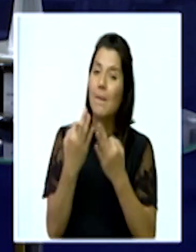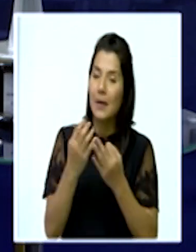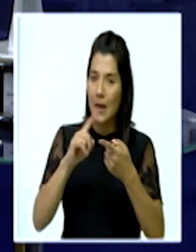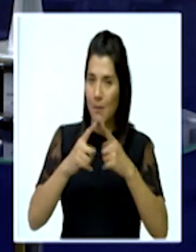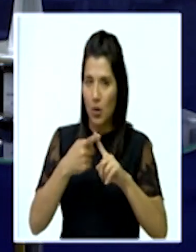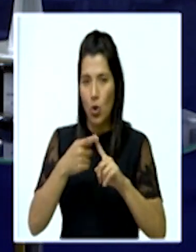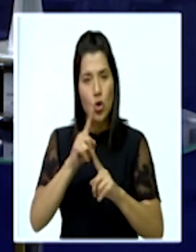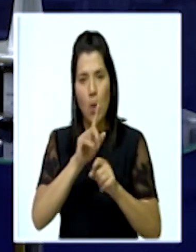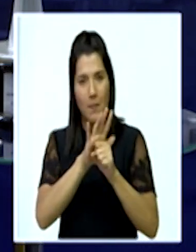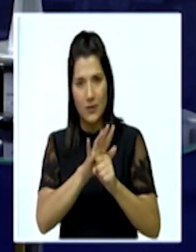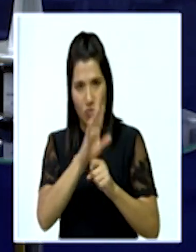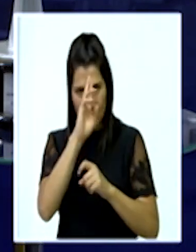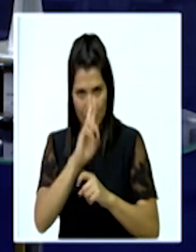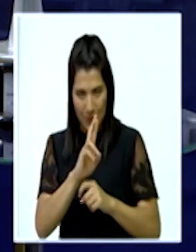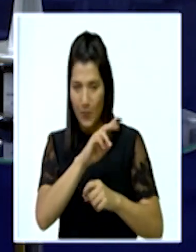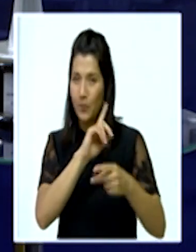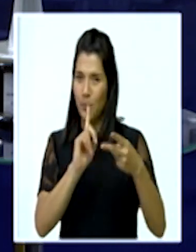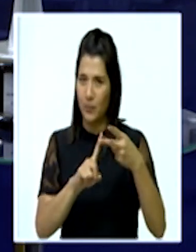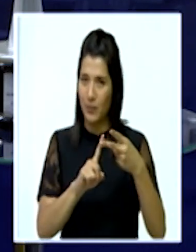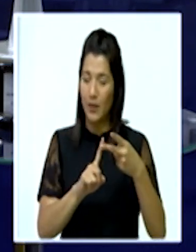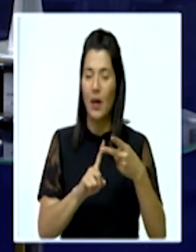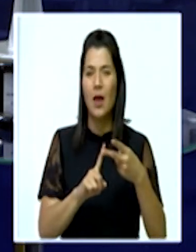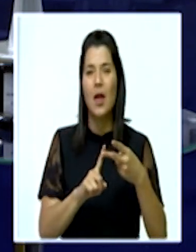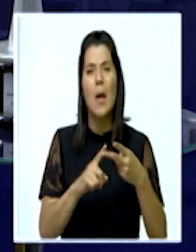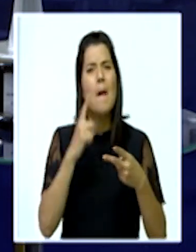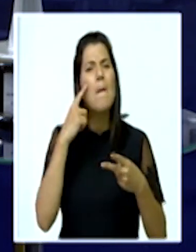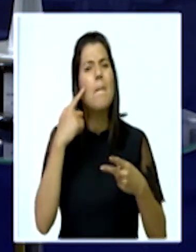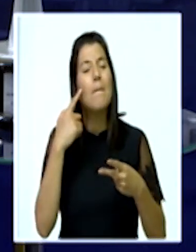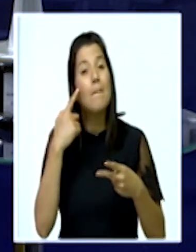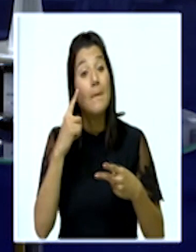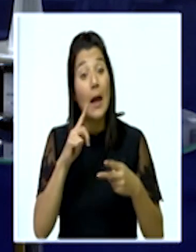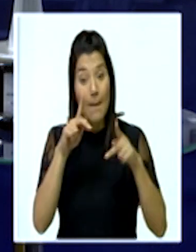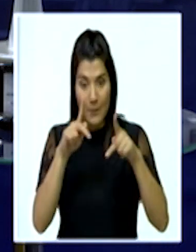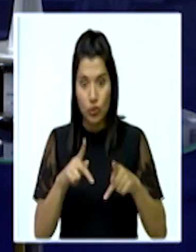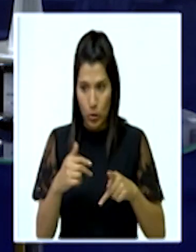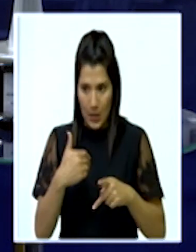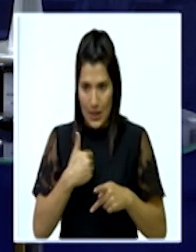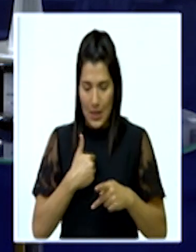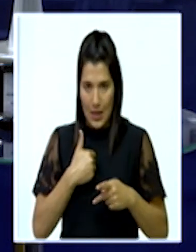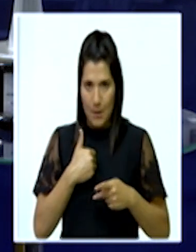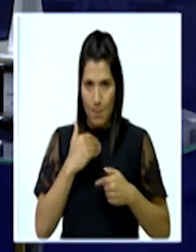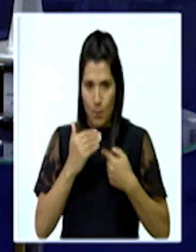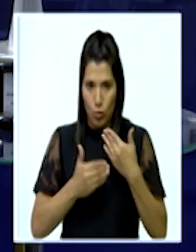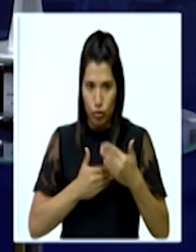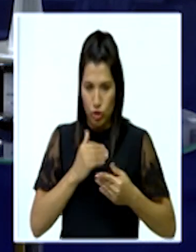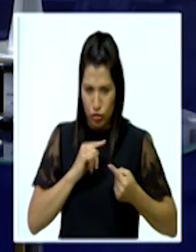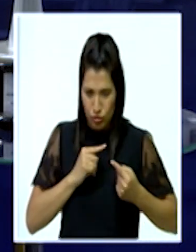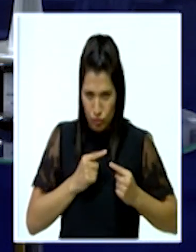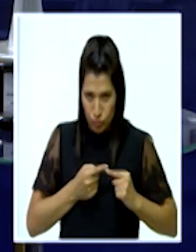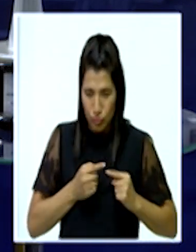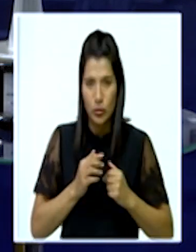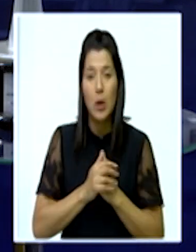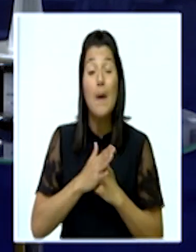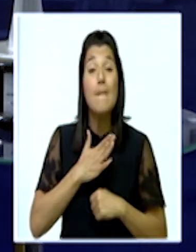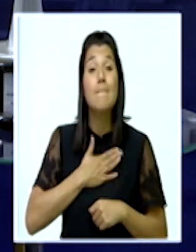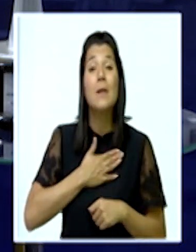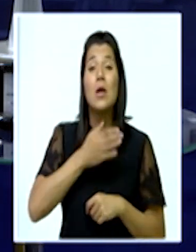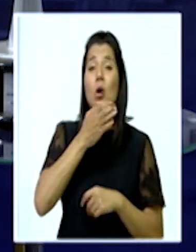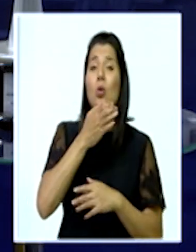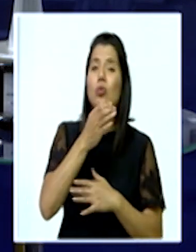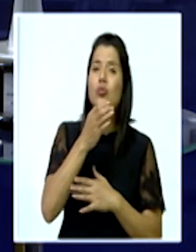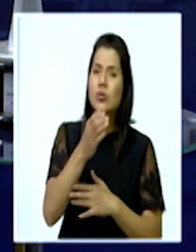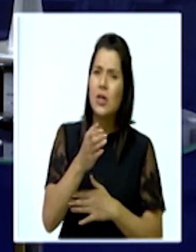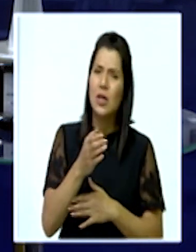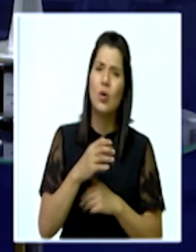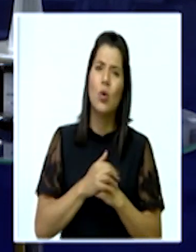y vayan al ritmo. Y lo otro que me preguntaste, para quienes son dolientes y están sufriendo eso, mi consejo es,